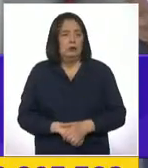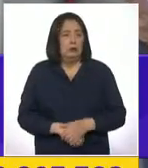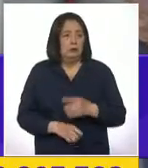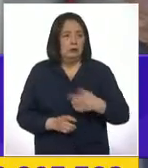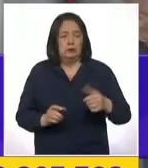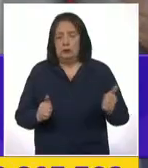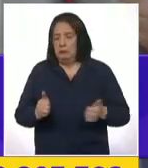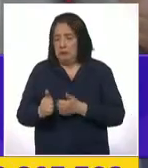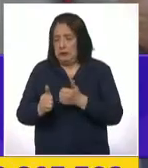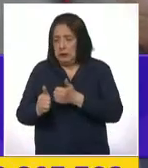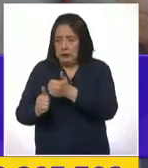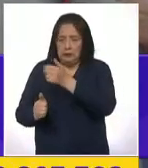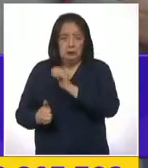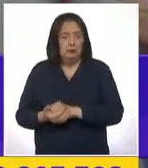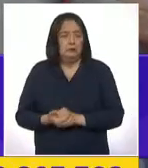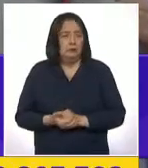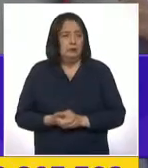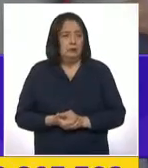de perseguidos,